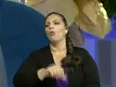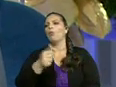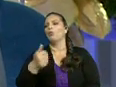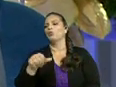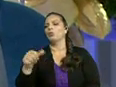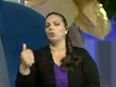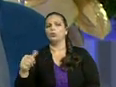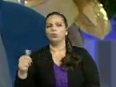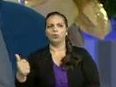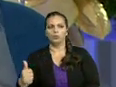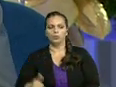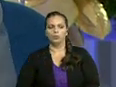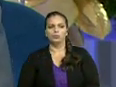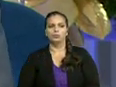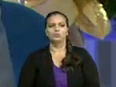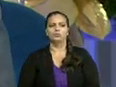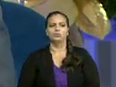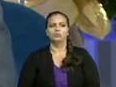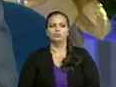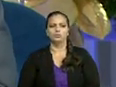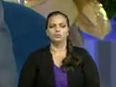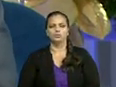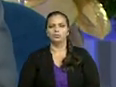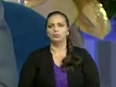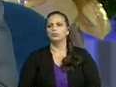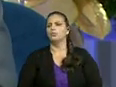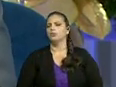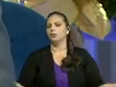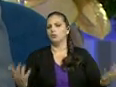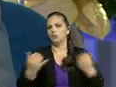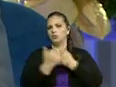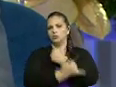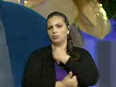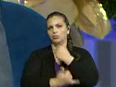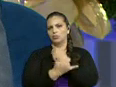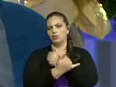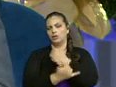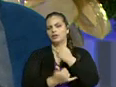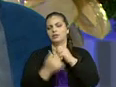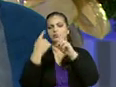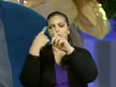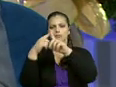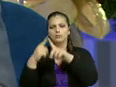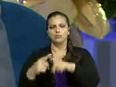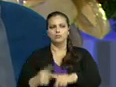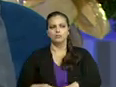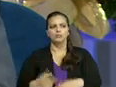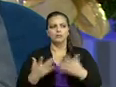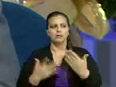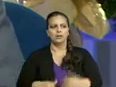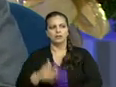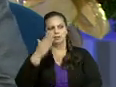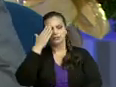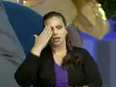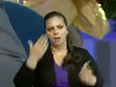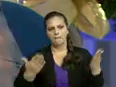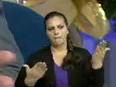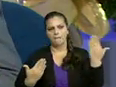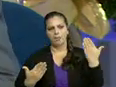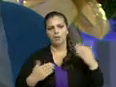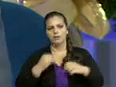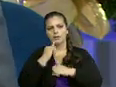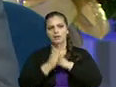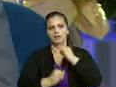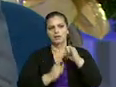otros destinos internacionales, puesto que debemos ser muy claros que la política internacional de este gobierno es